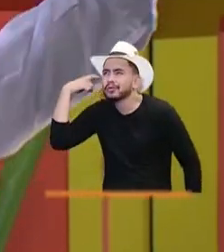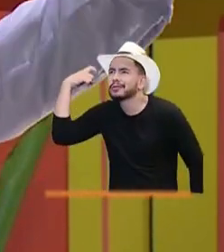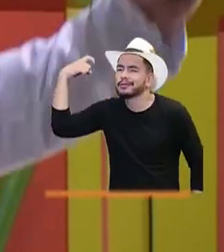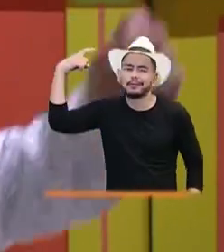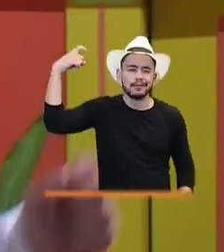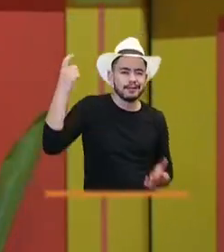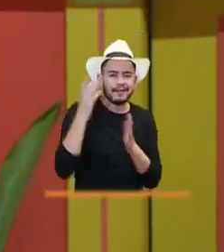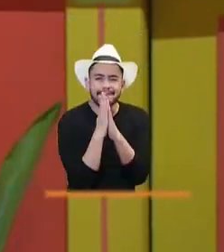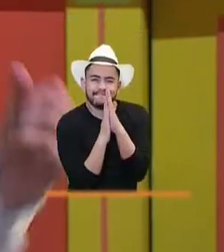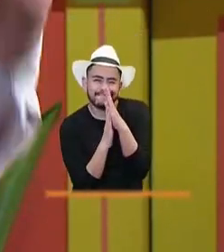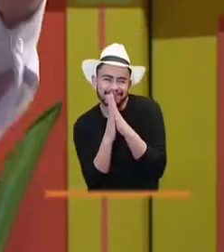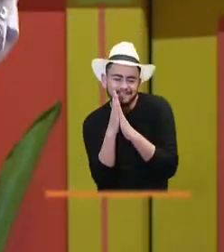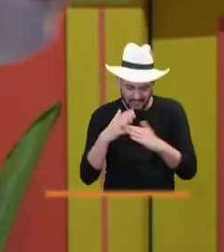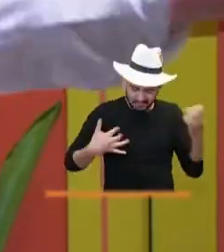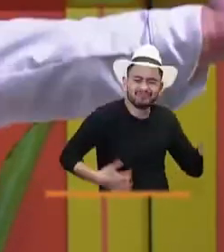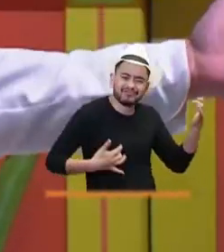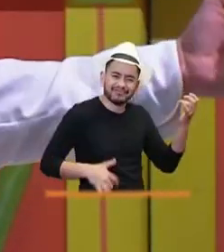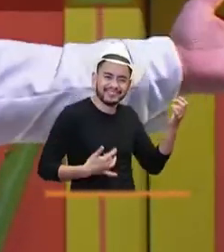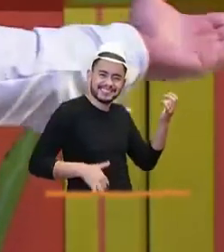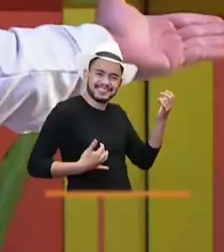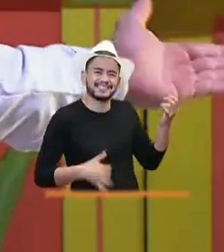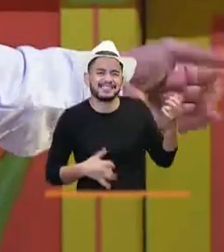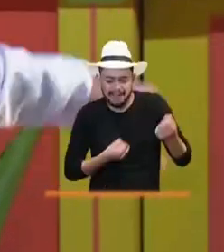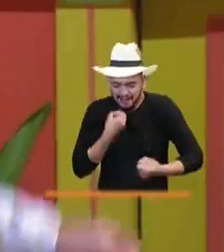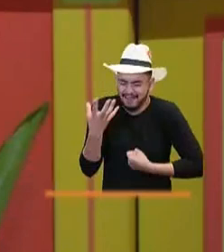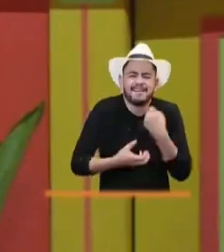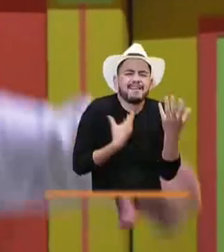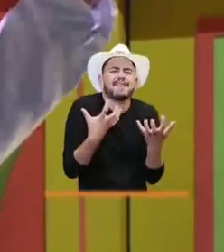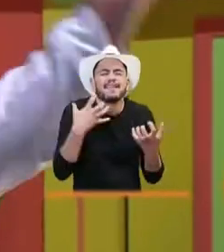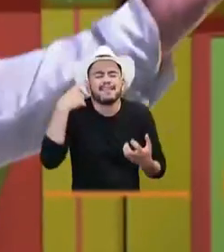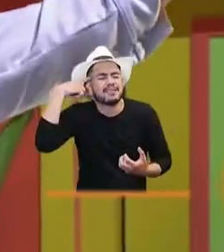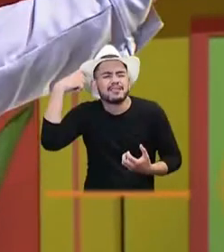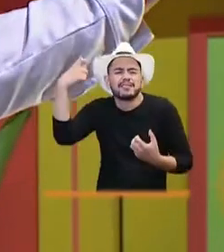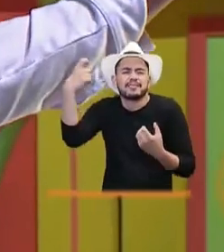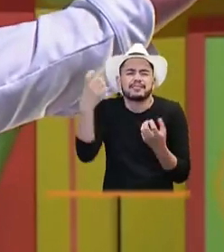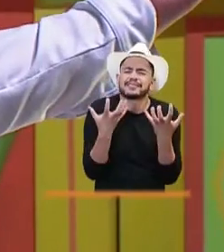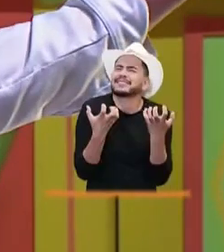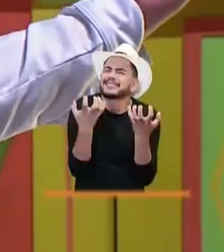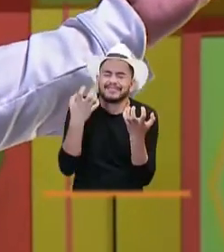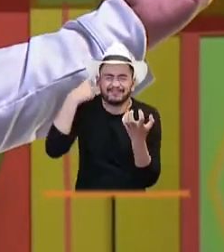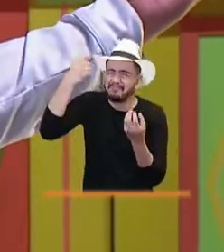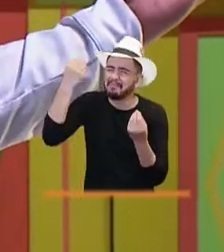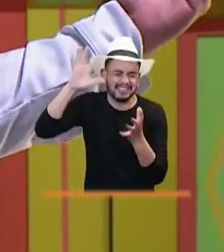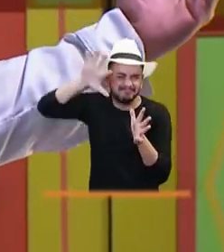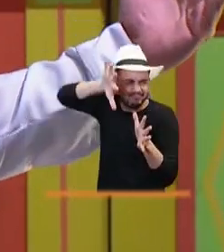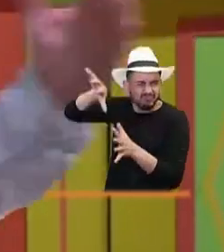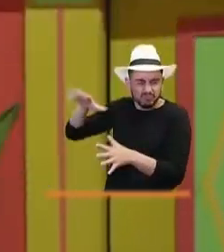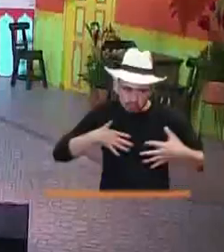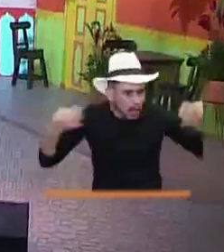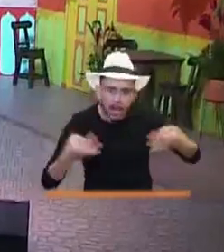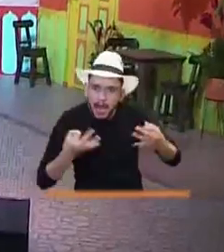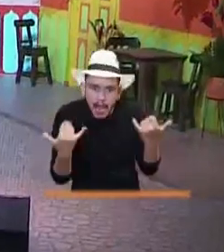la humildad, pero pa' qué fantasías, prefiero la